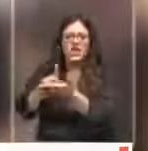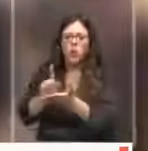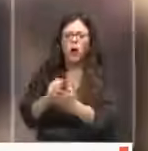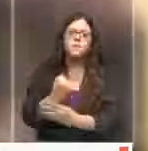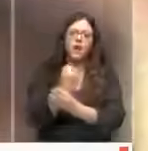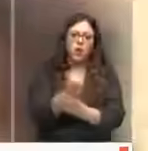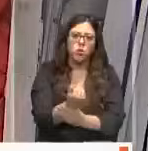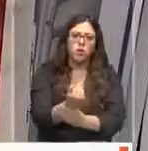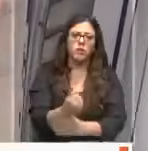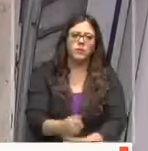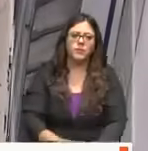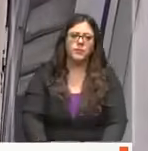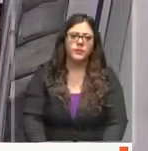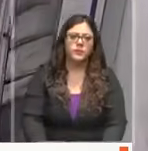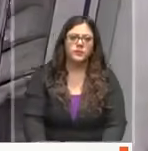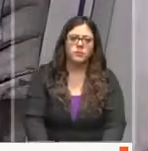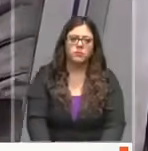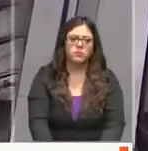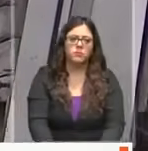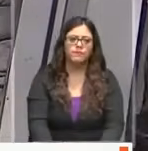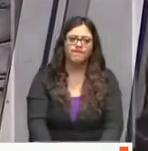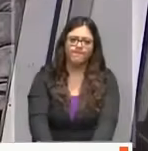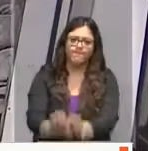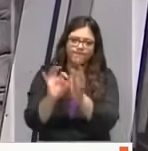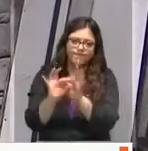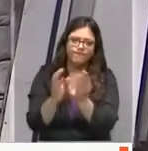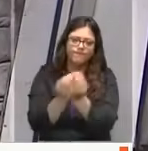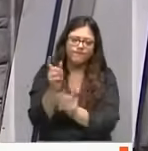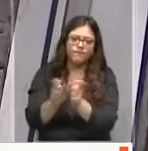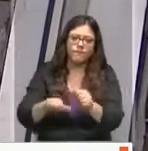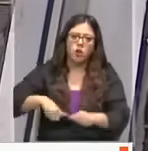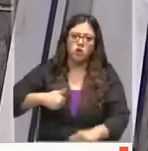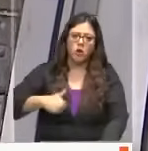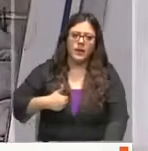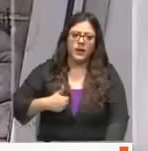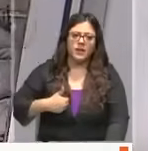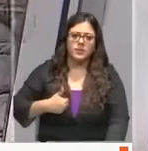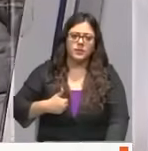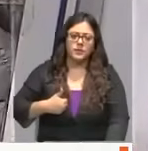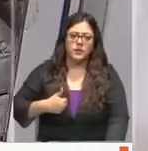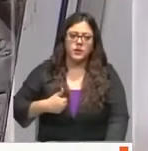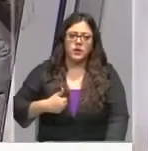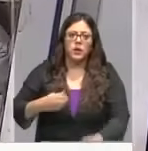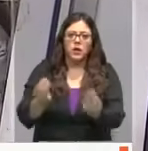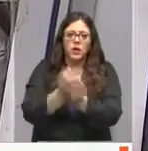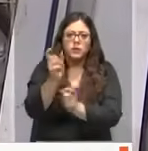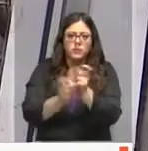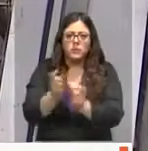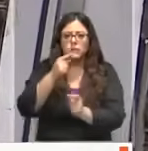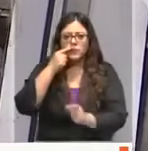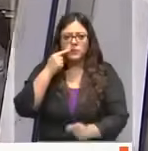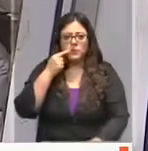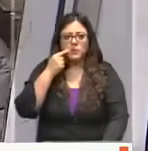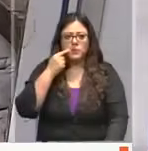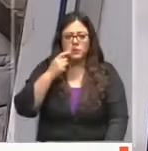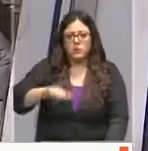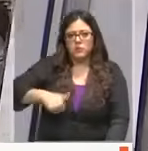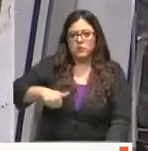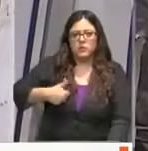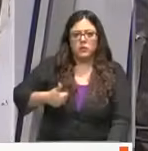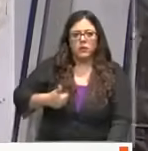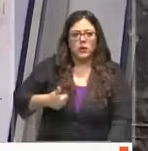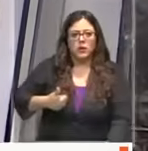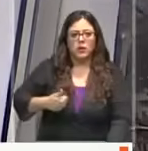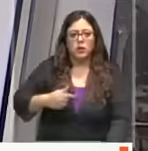ayudar. Se le agradece mucha gente joven, en especial muchos muchachos jóvenes, que yo de eso